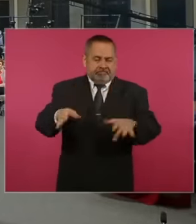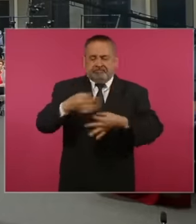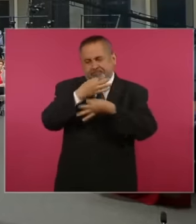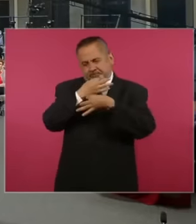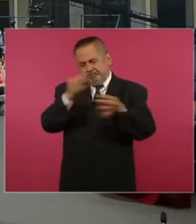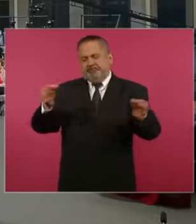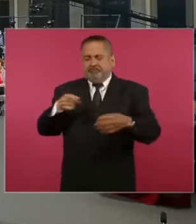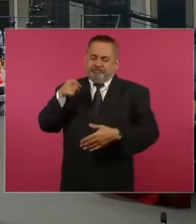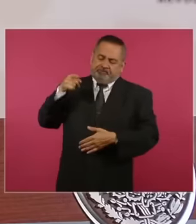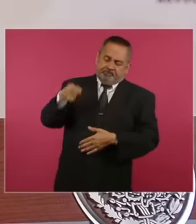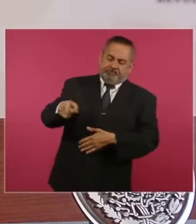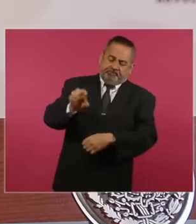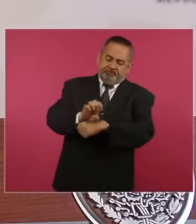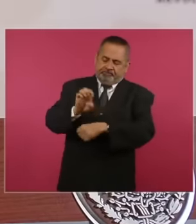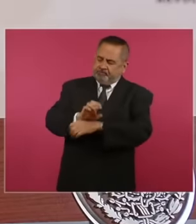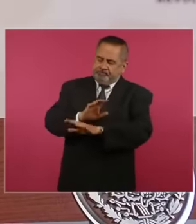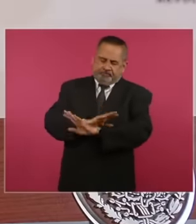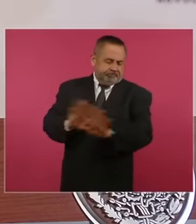hay